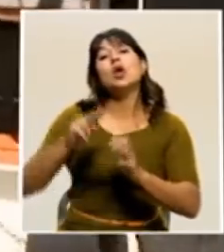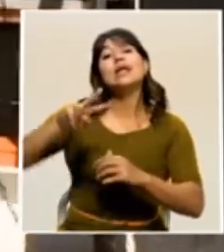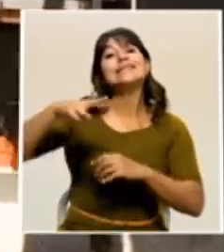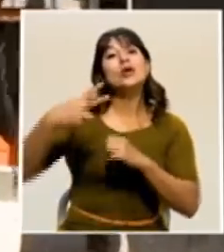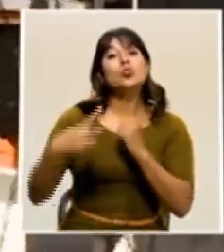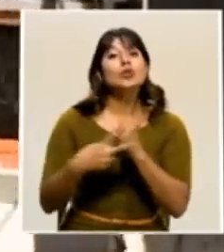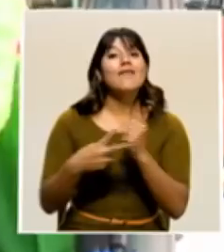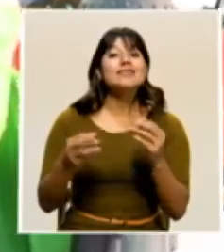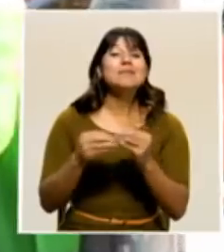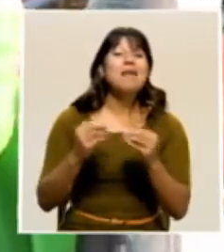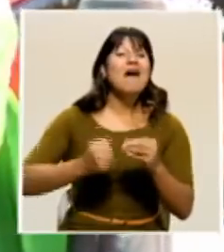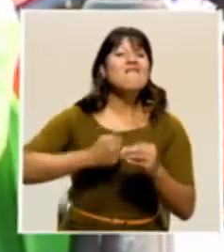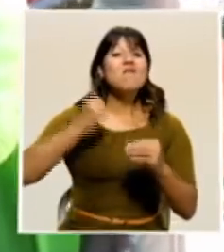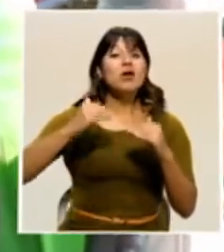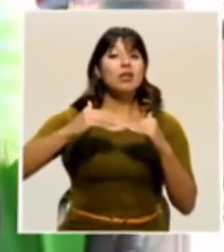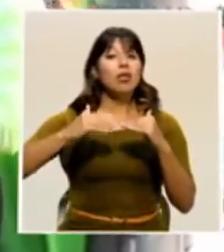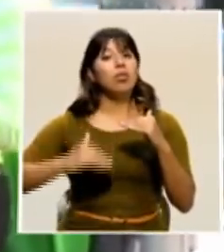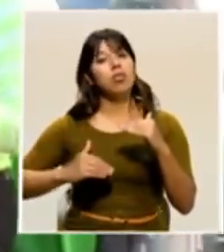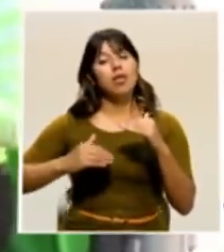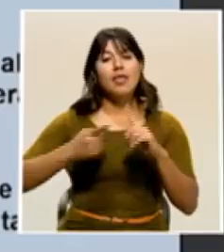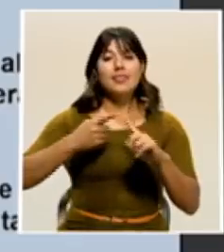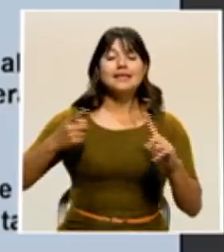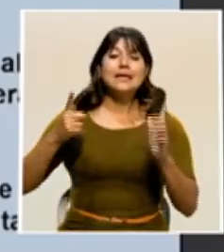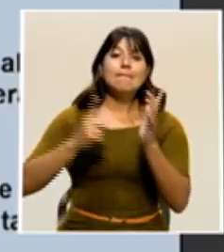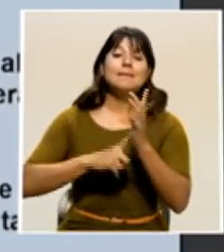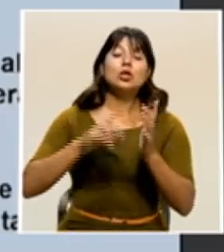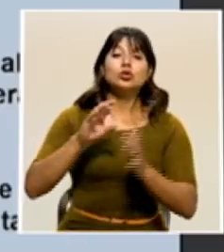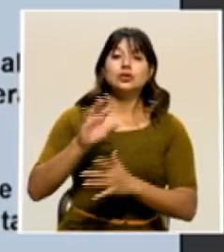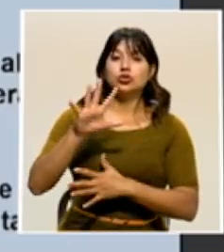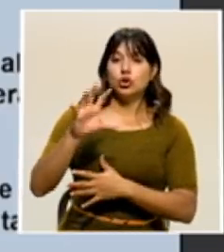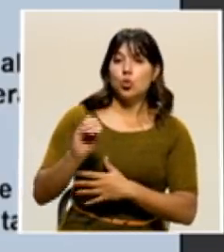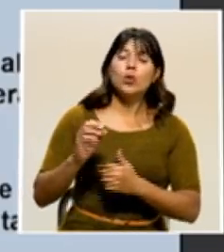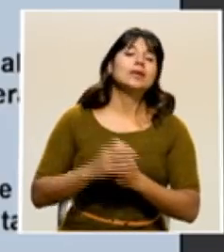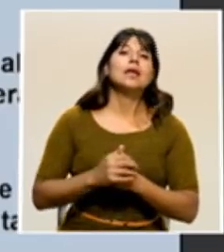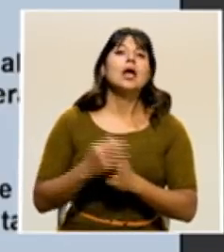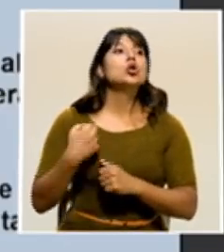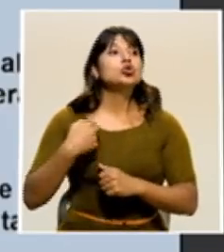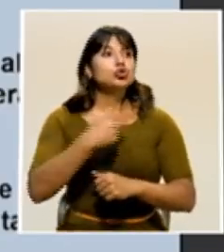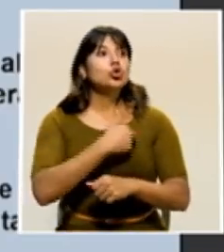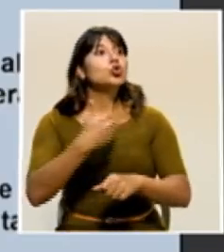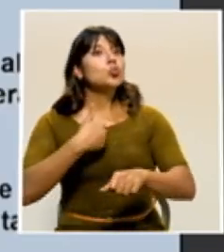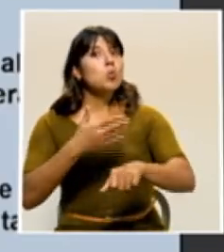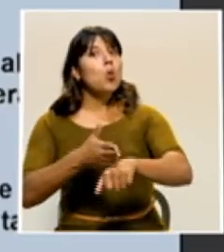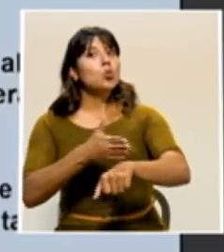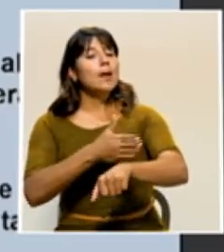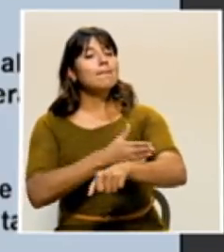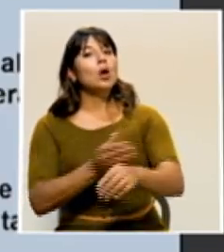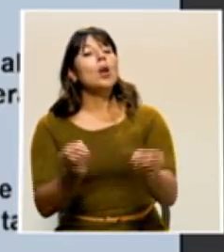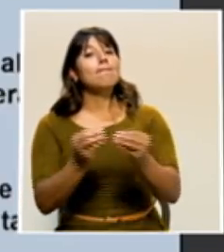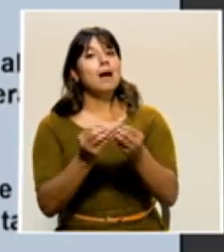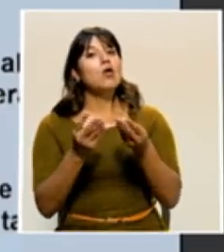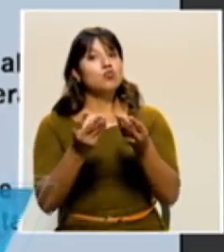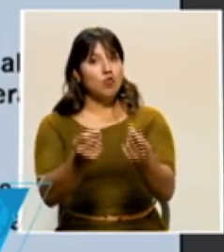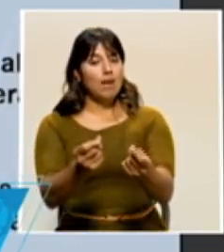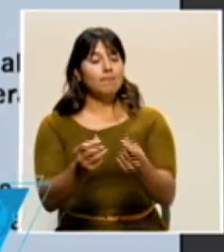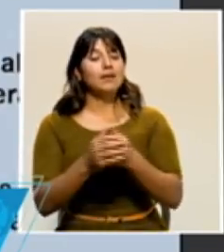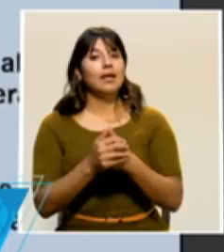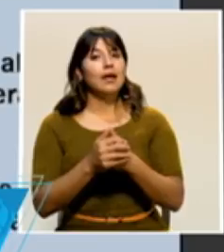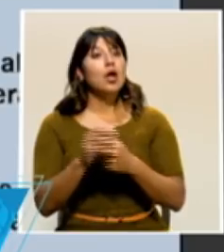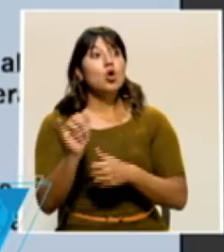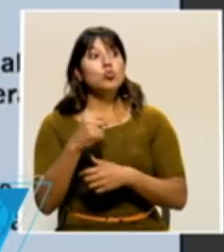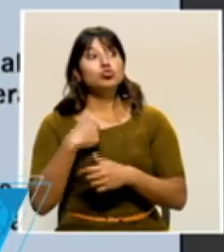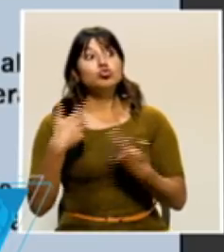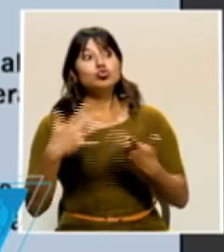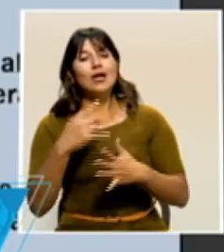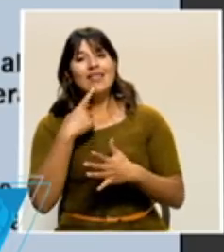fuerte desde 1950. Hemos tenido una recuperación más rápida de lo previsto, como comentaba anteriormente, y eso ha llevado a